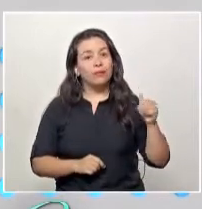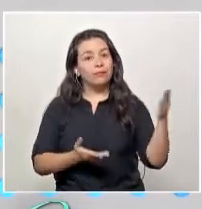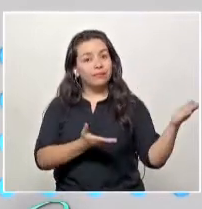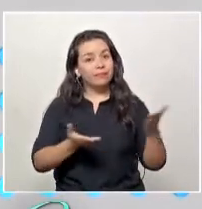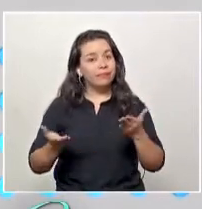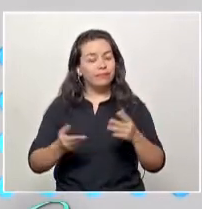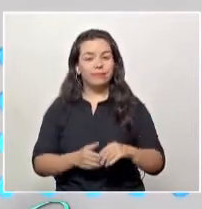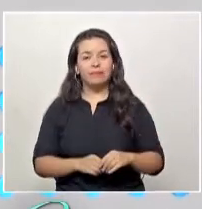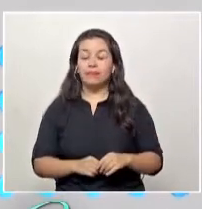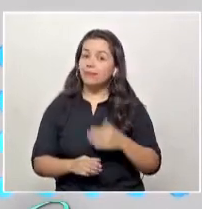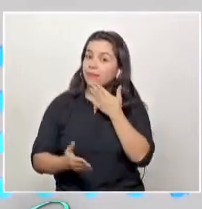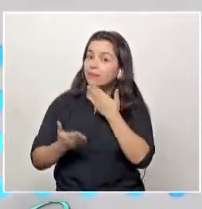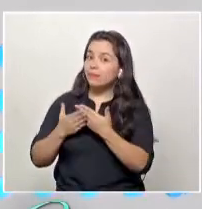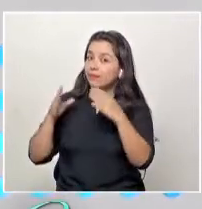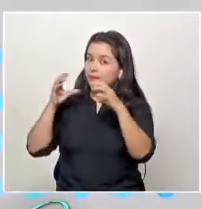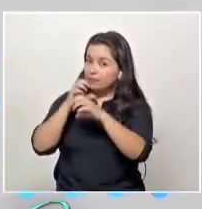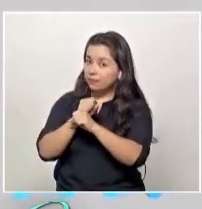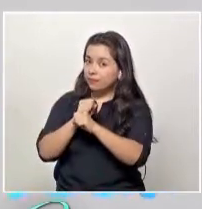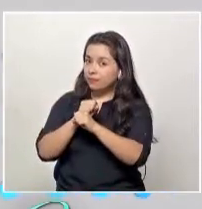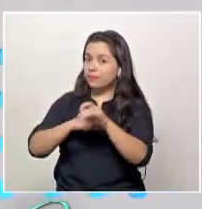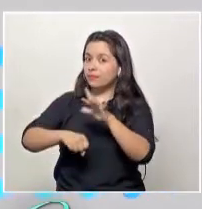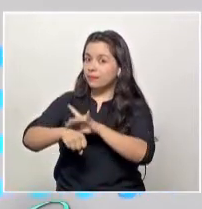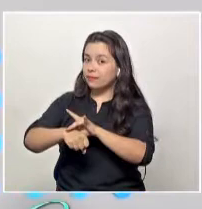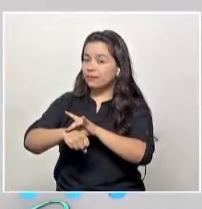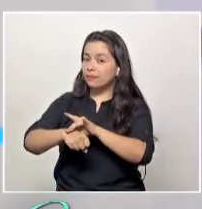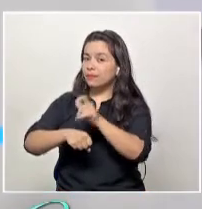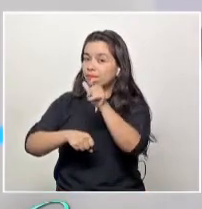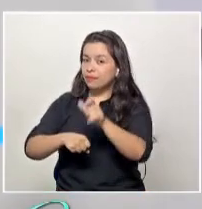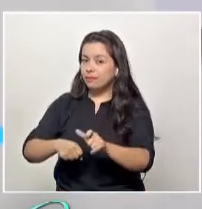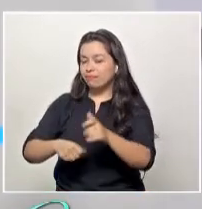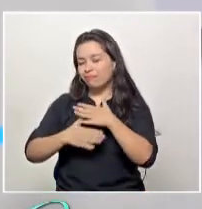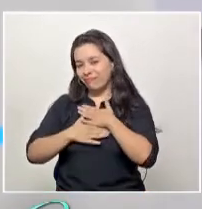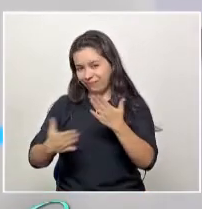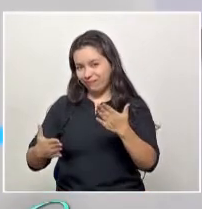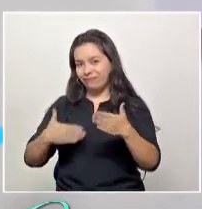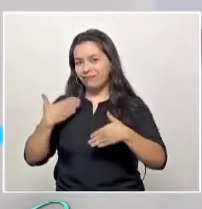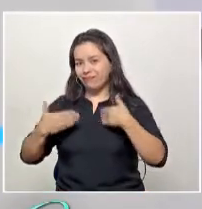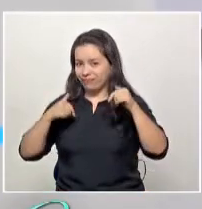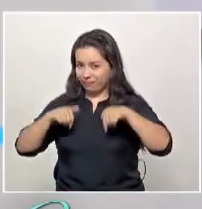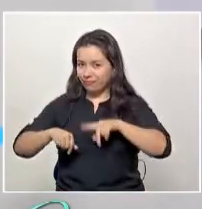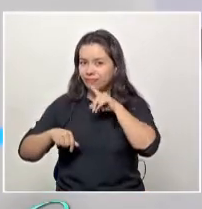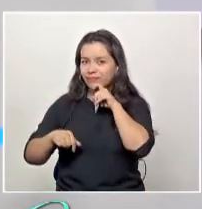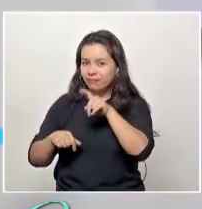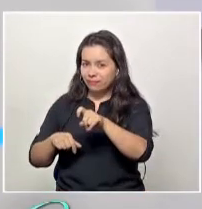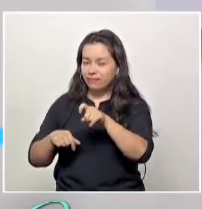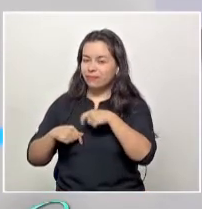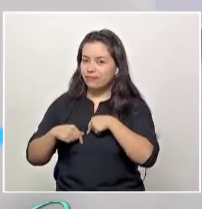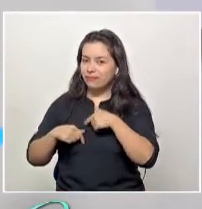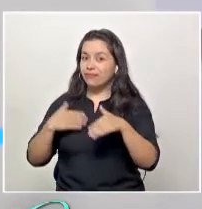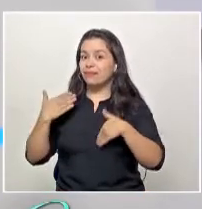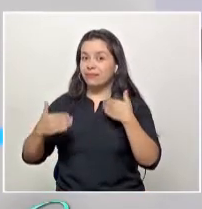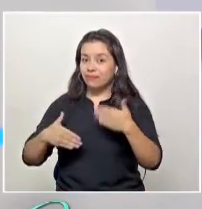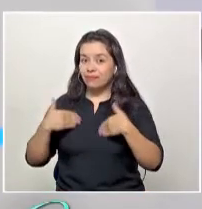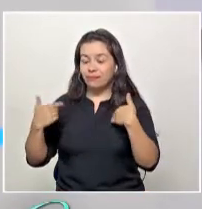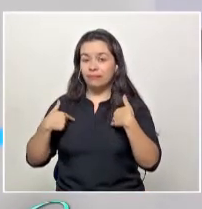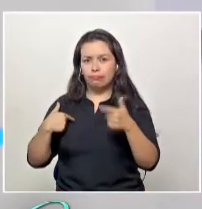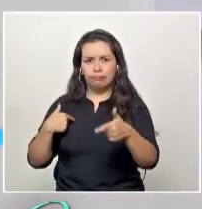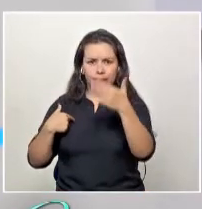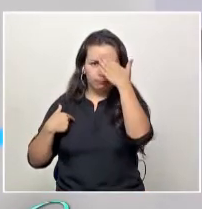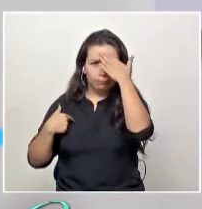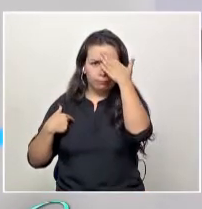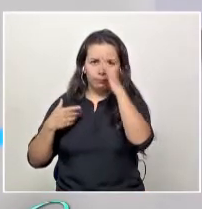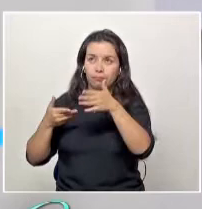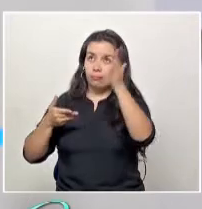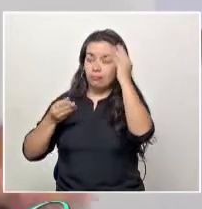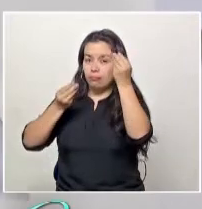bienvenido. Muy buenas noches, doctor Rojas, me place mucho saludarlo aquí a Bucaramanga, que me Dios le dé mucha sabiduría para que nos siga